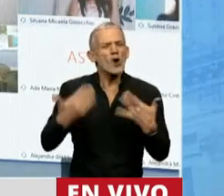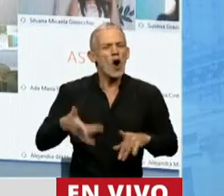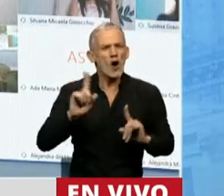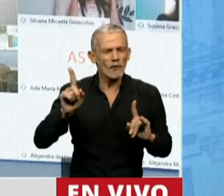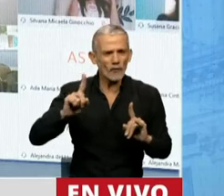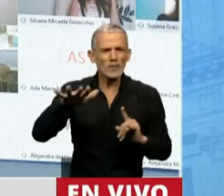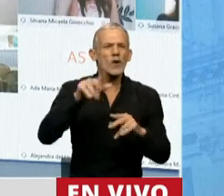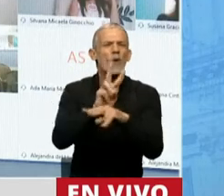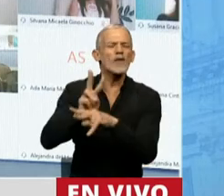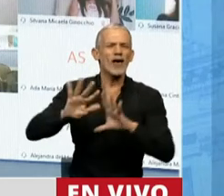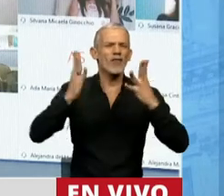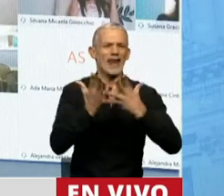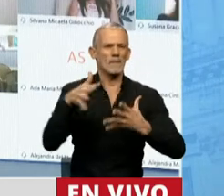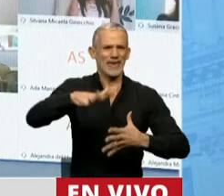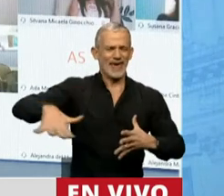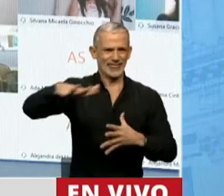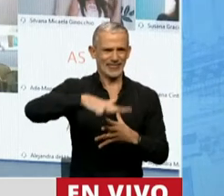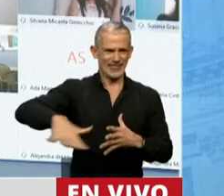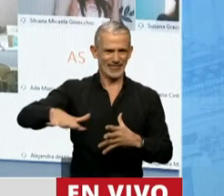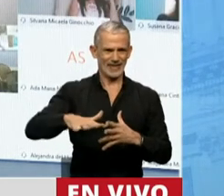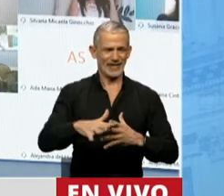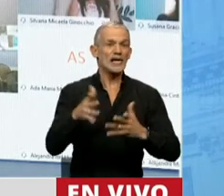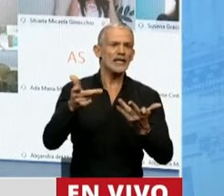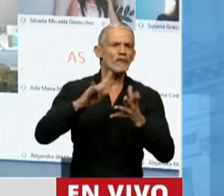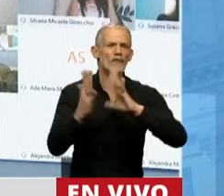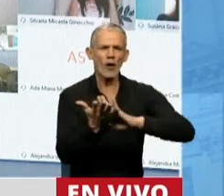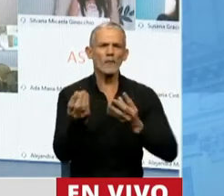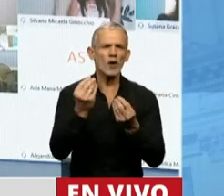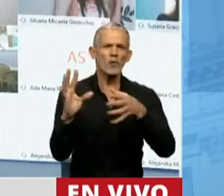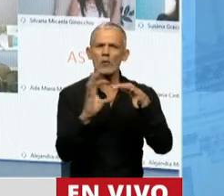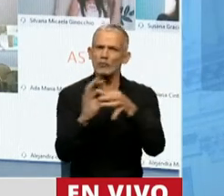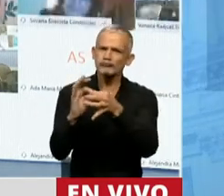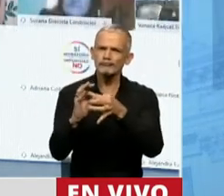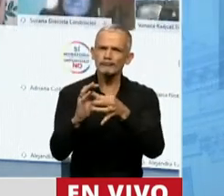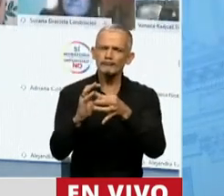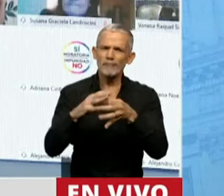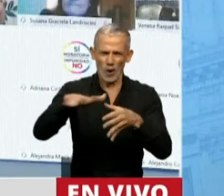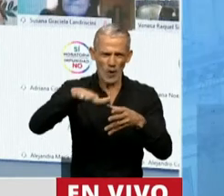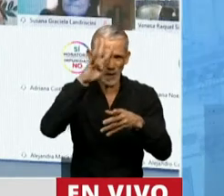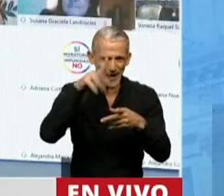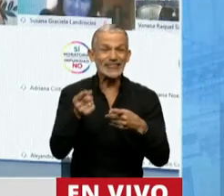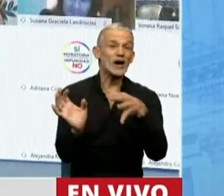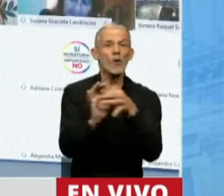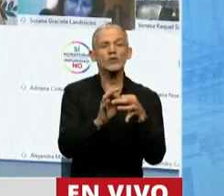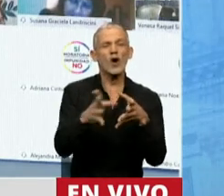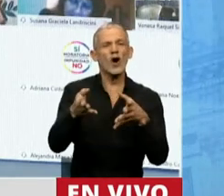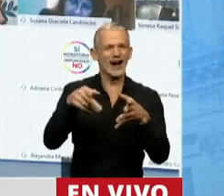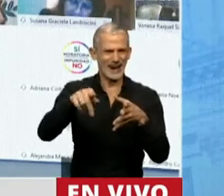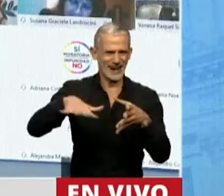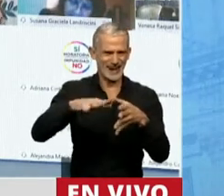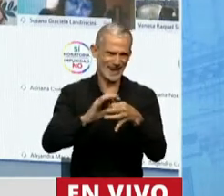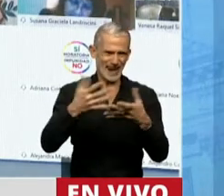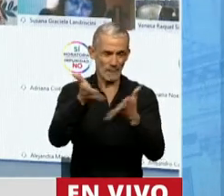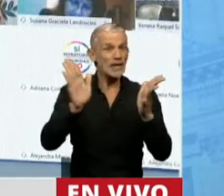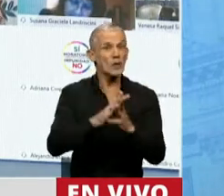con el cuidado del ambiente y la forma en que se relacionan las comunidades con el ambiente. Hubo una participación y hubo